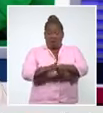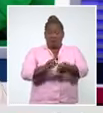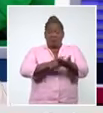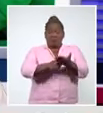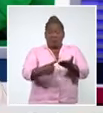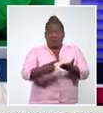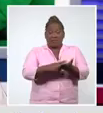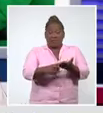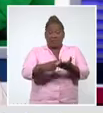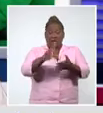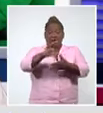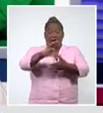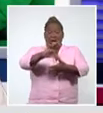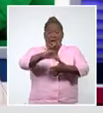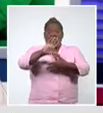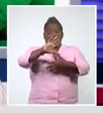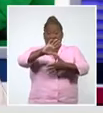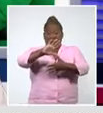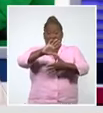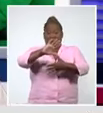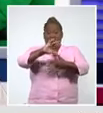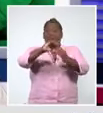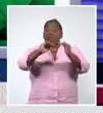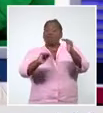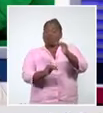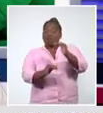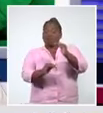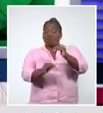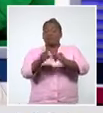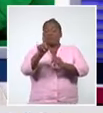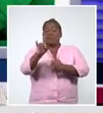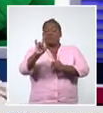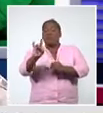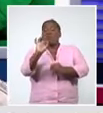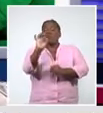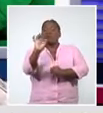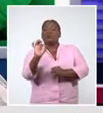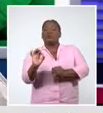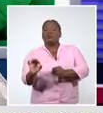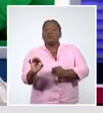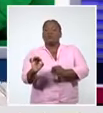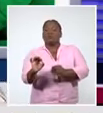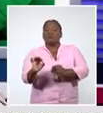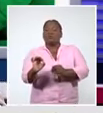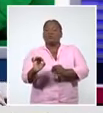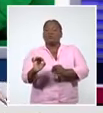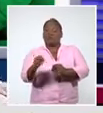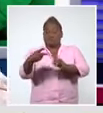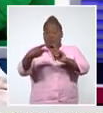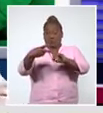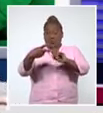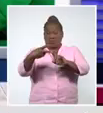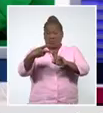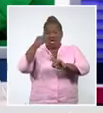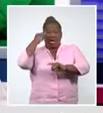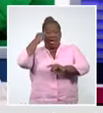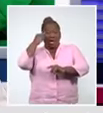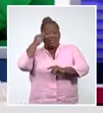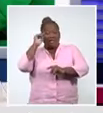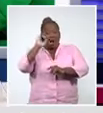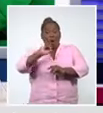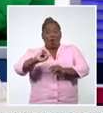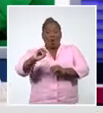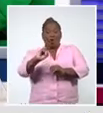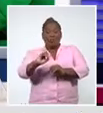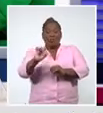registró un marcado descenso del 19%, seguido de Asia Oriental, el